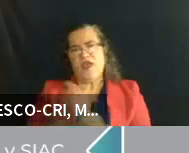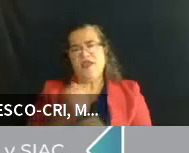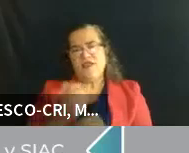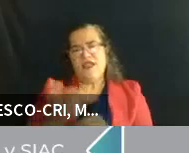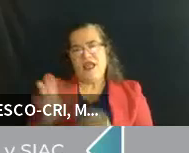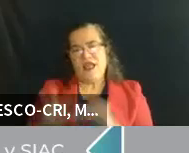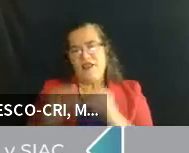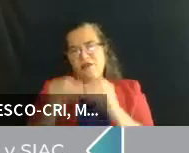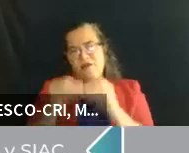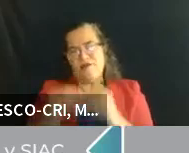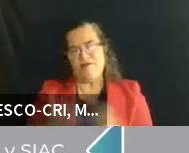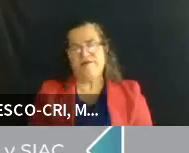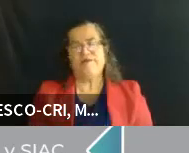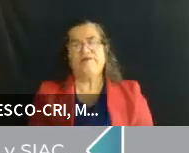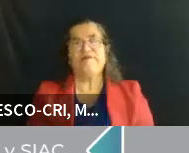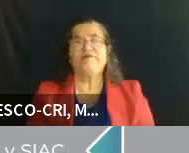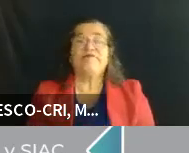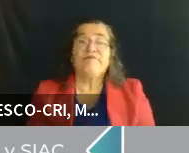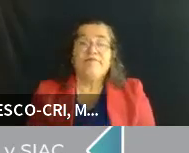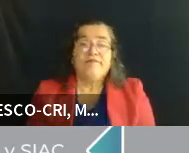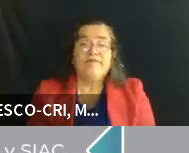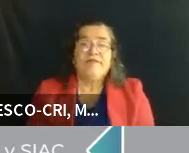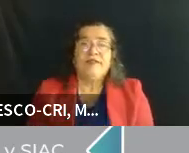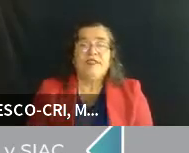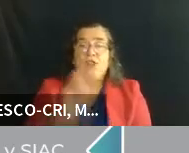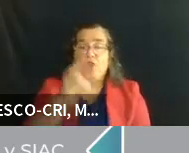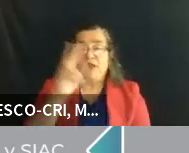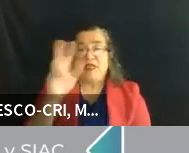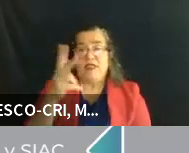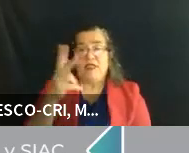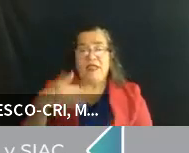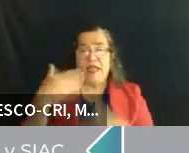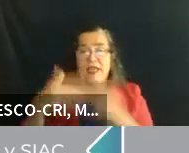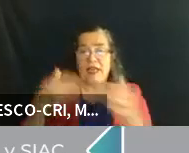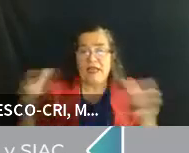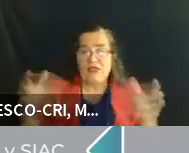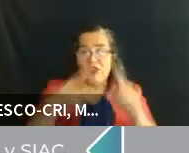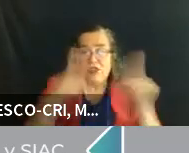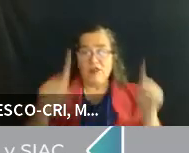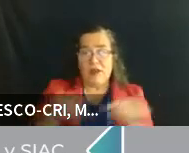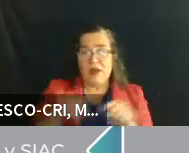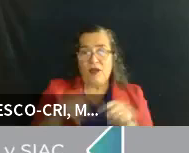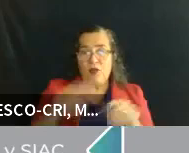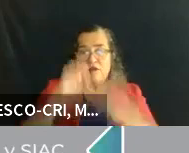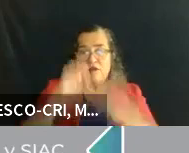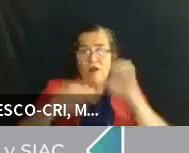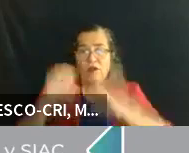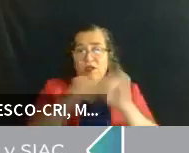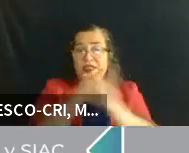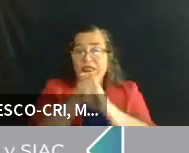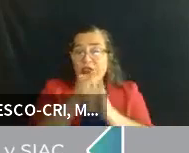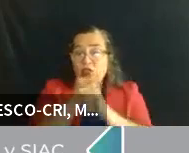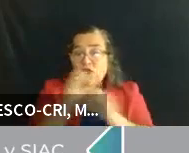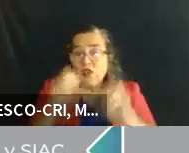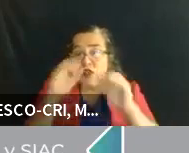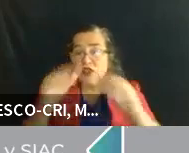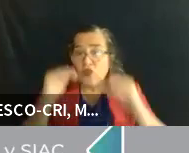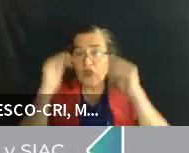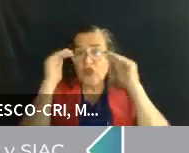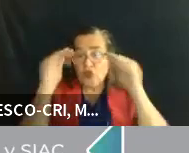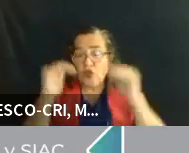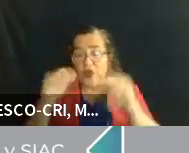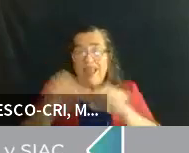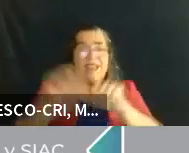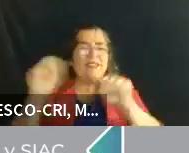tercera generación de marcos de evaluación de instituciones de educación superior, el sistema interno de aseguramiento de la calidad